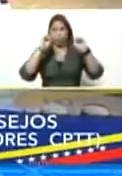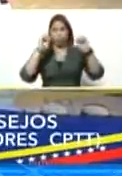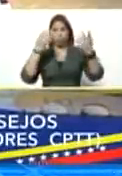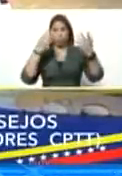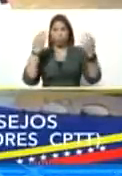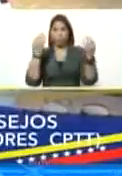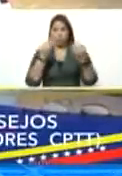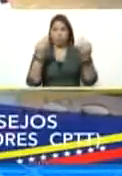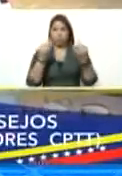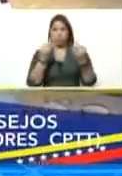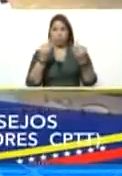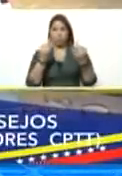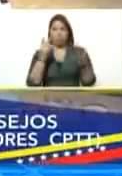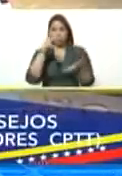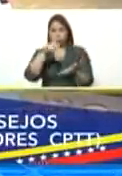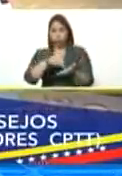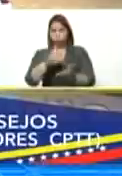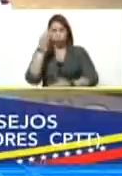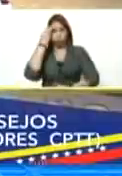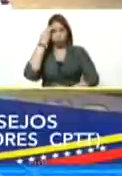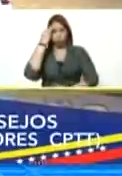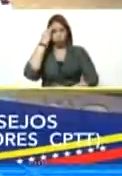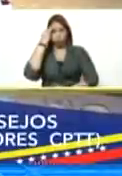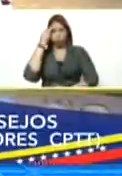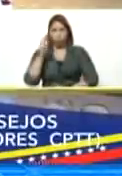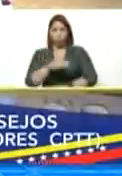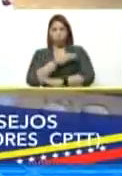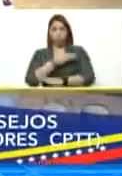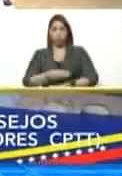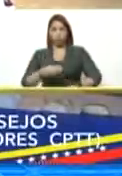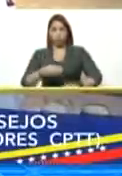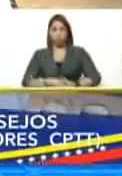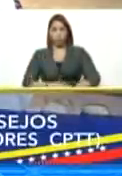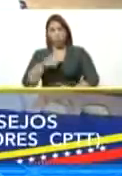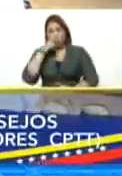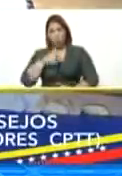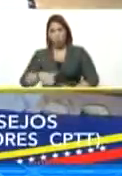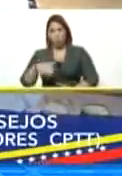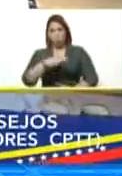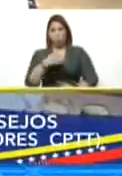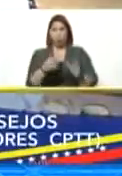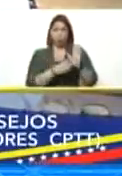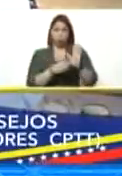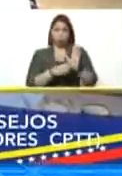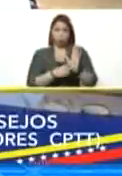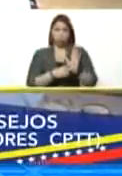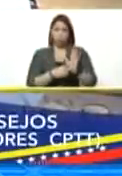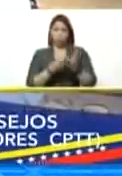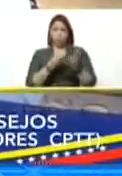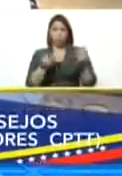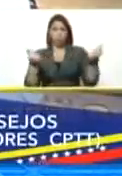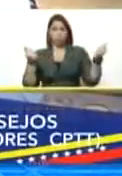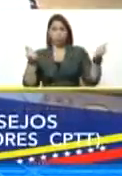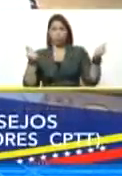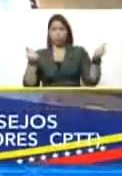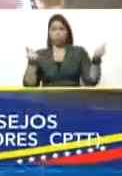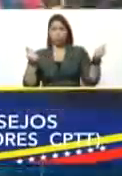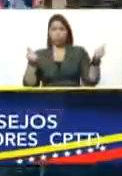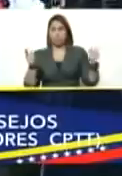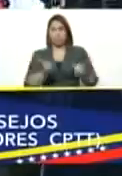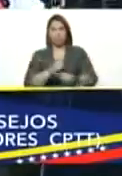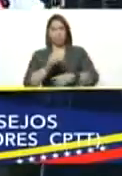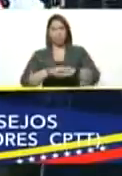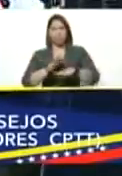la memoria de este compositor del pueblo. De verdad se nos fue de repente, José Luis. ¿Qué pasó,